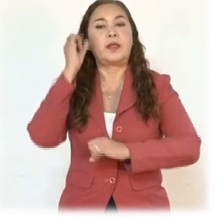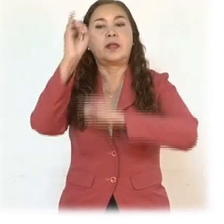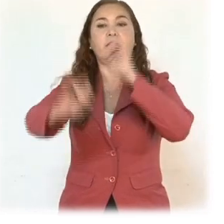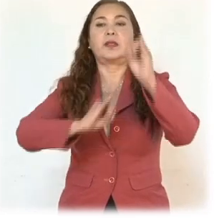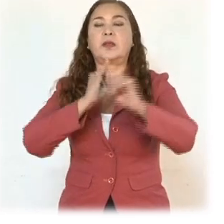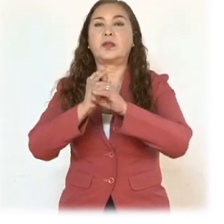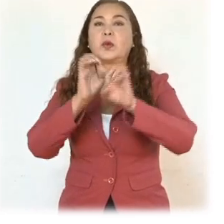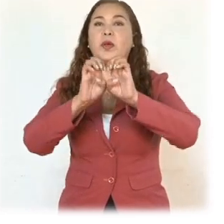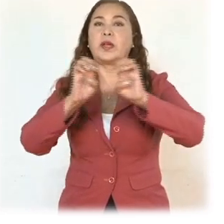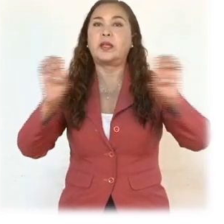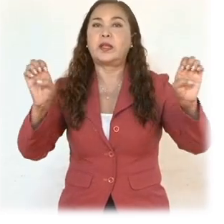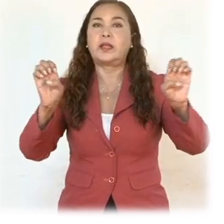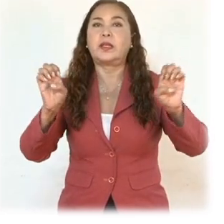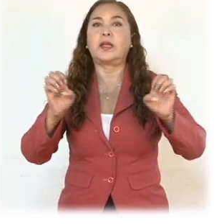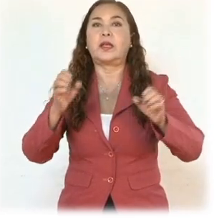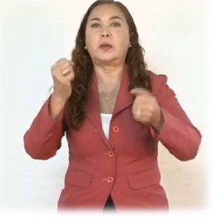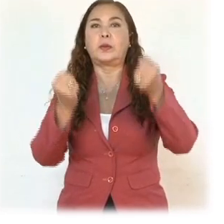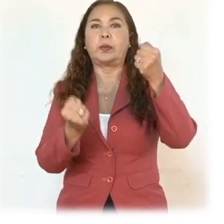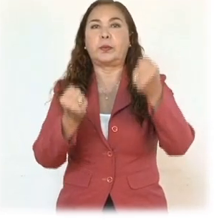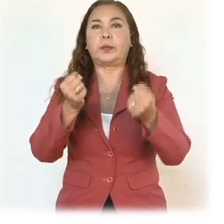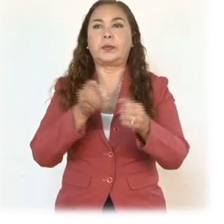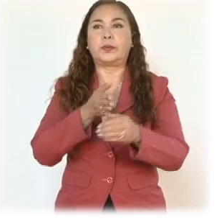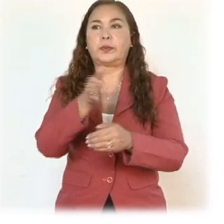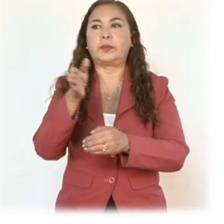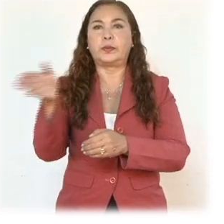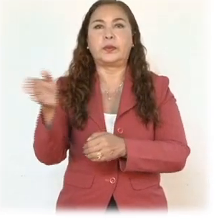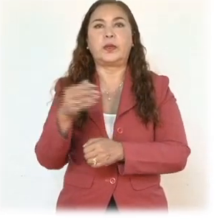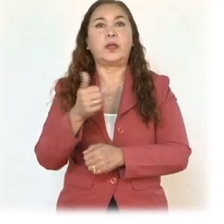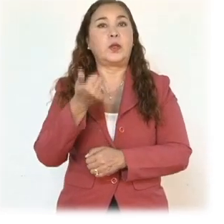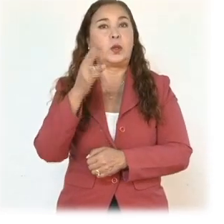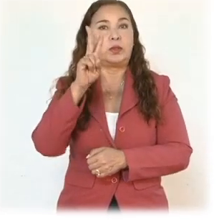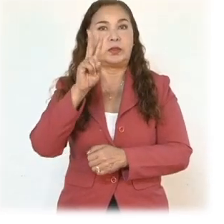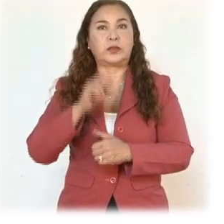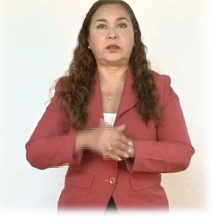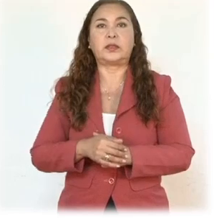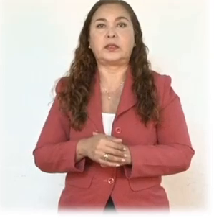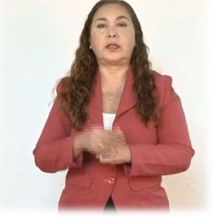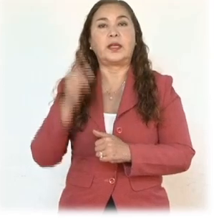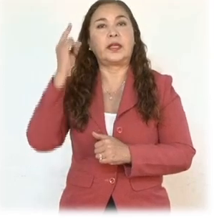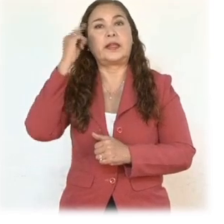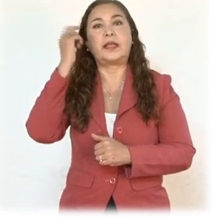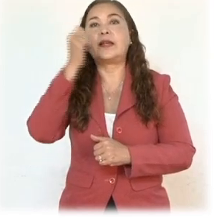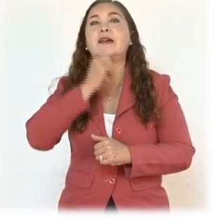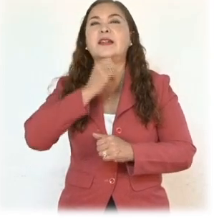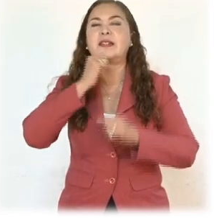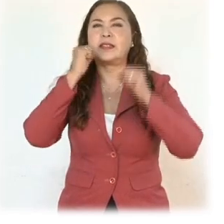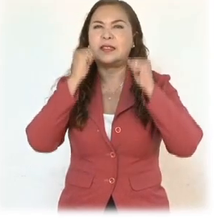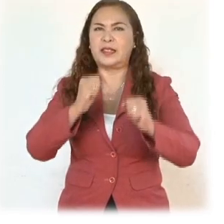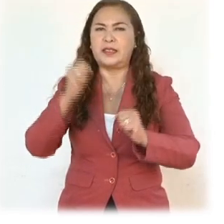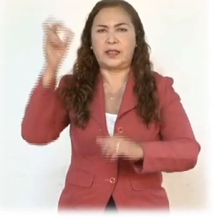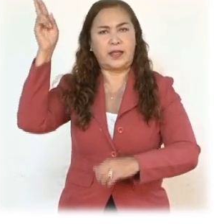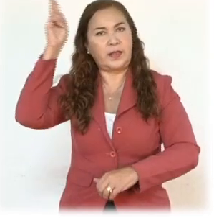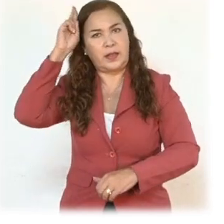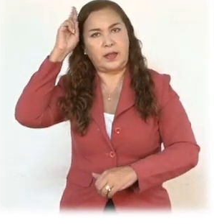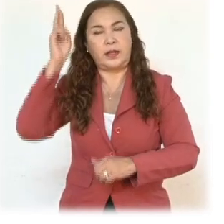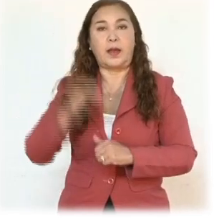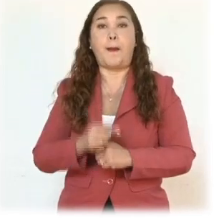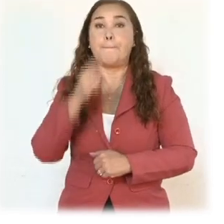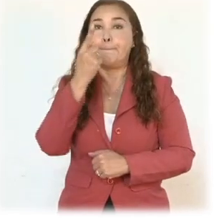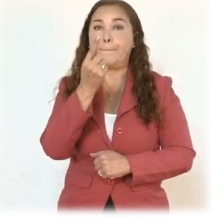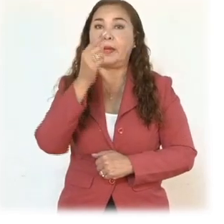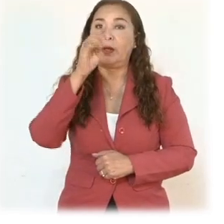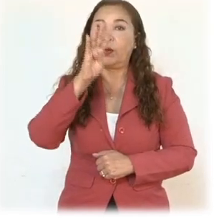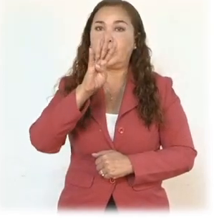Internacional de la educación Vial día 12a de existencia indígena